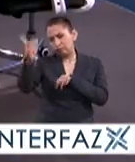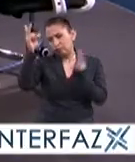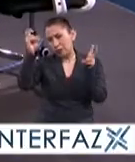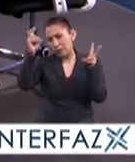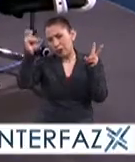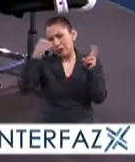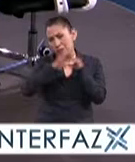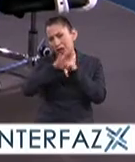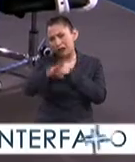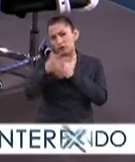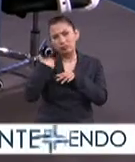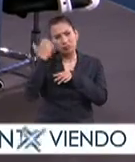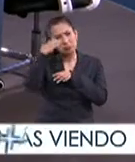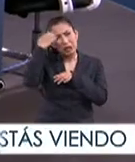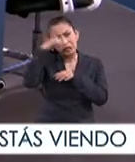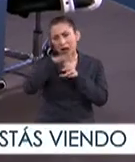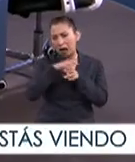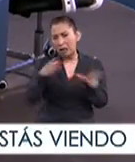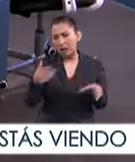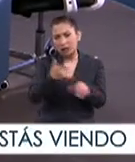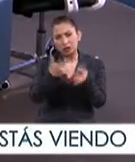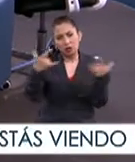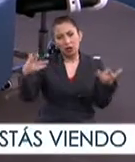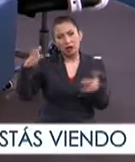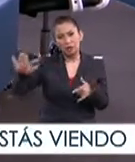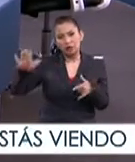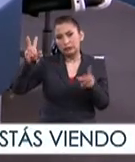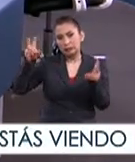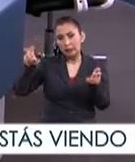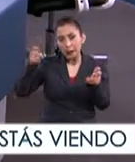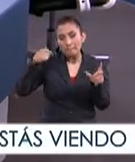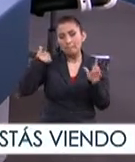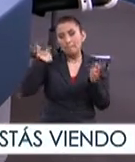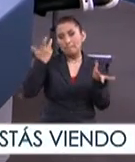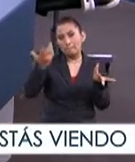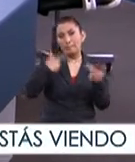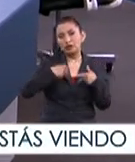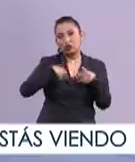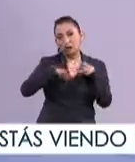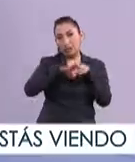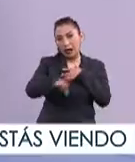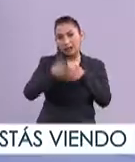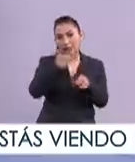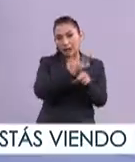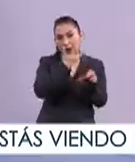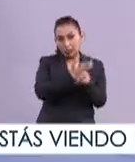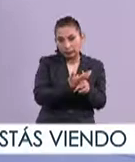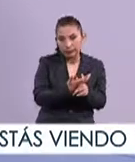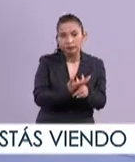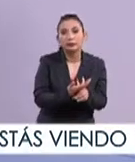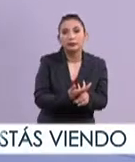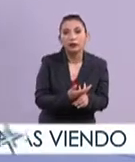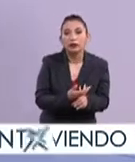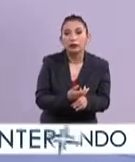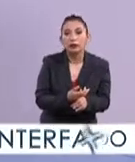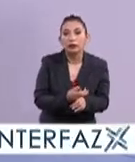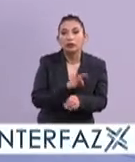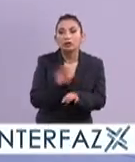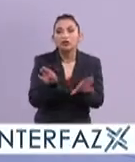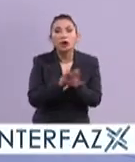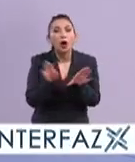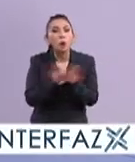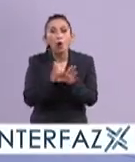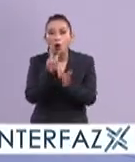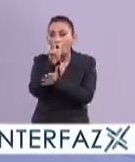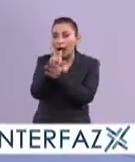bueno, tiene una amplia experiencia y trayectoria en el tema de los migrantes en los Estados Unidos, ¿no? Y todos cómo